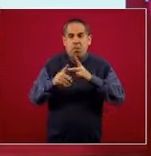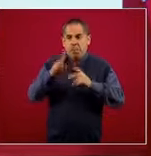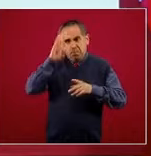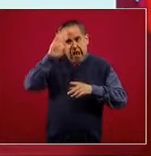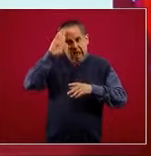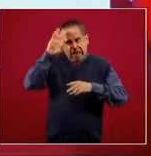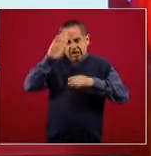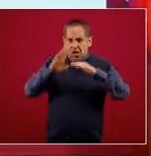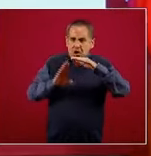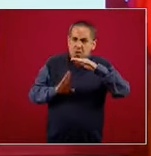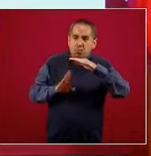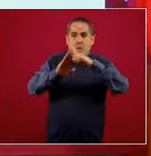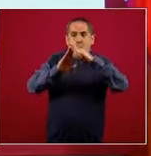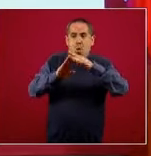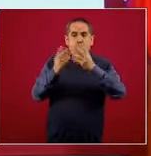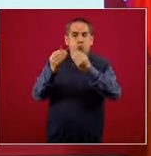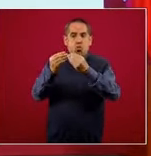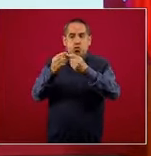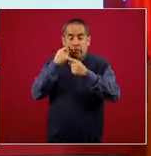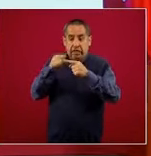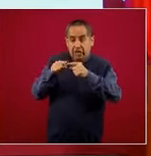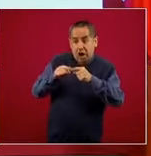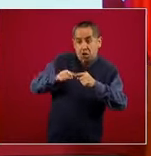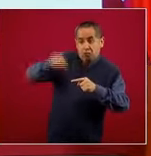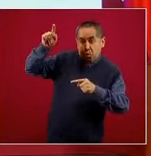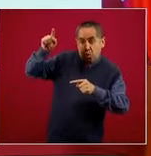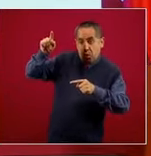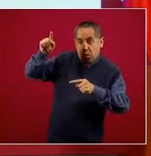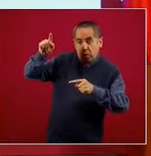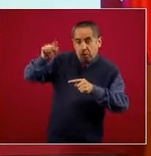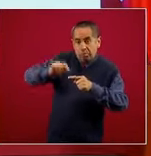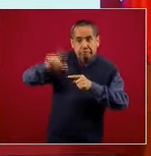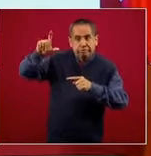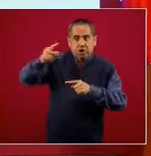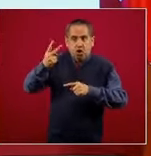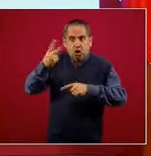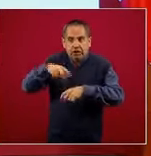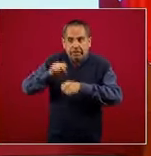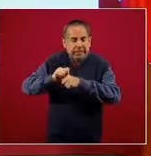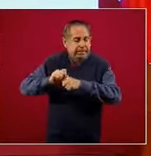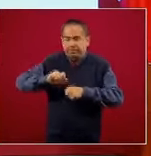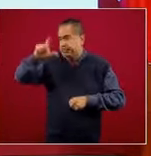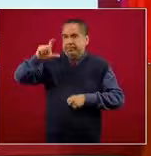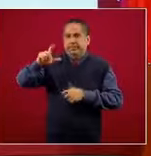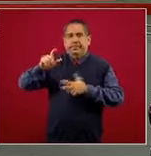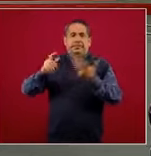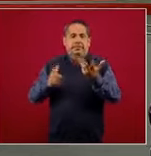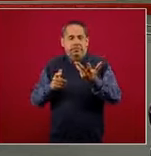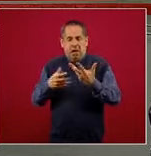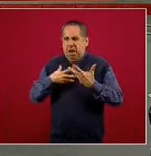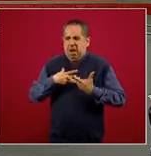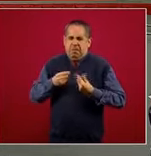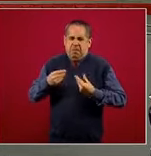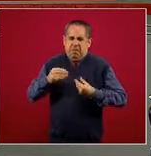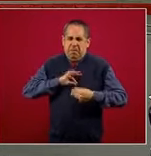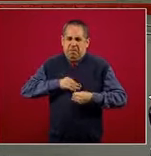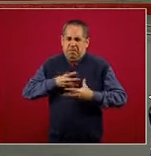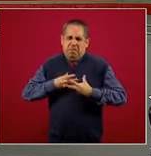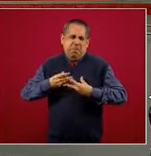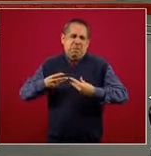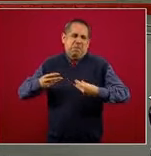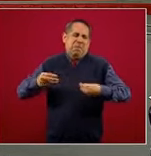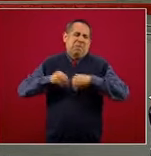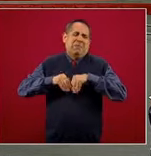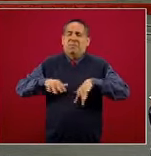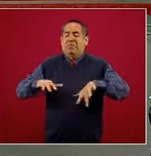ver cómo aquí el crecimiento fue en solamente 2 semanas. Esto habla, ¿no?, de una transmisión importante, de